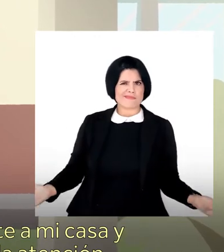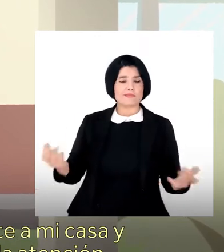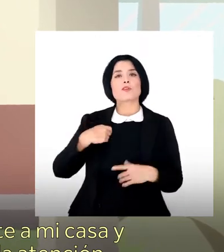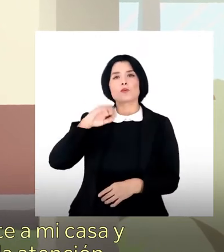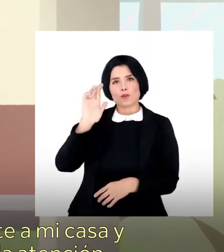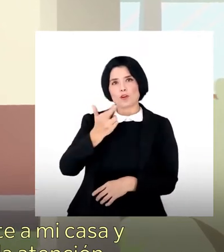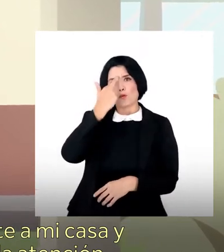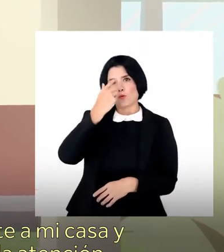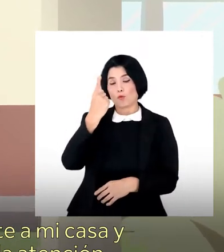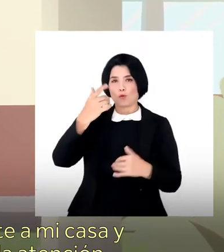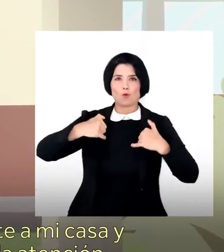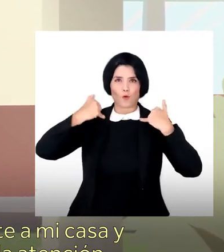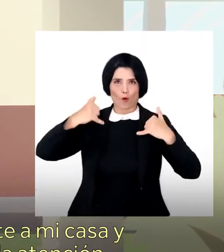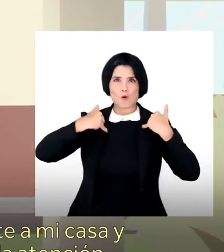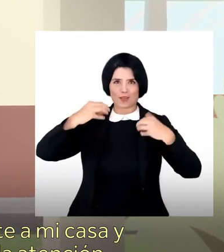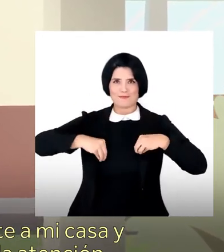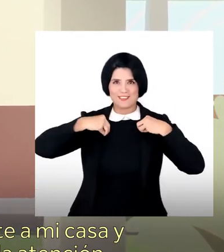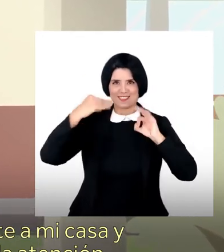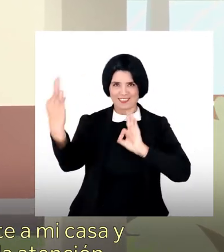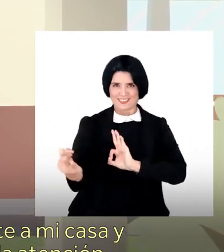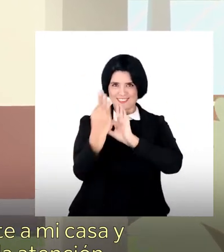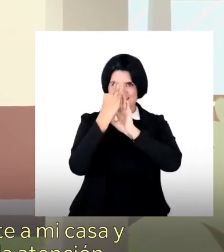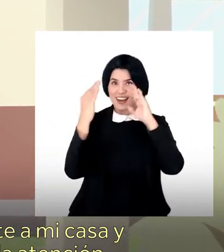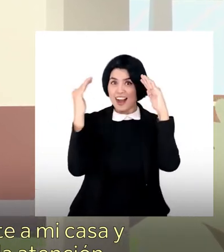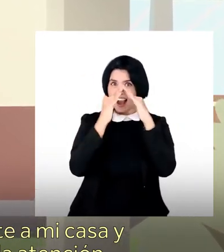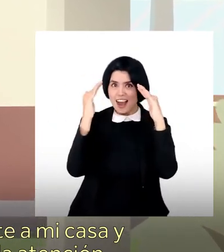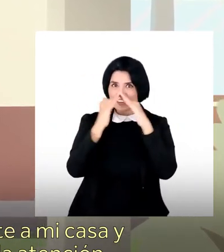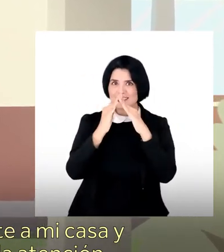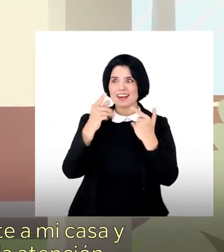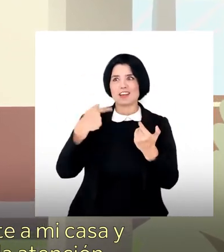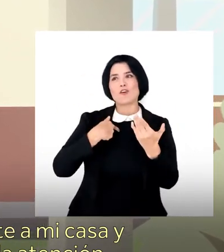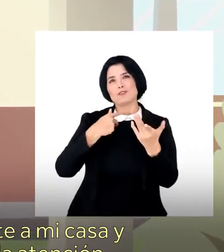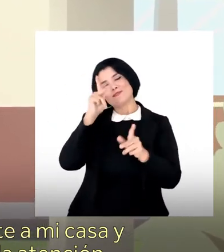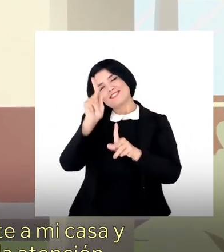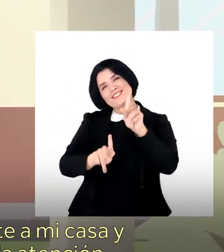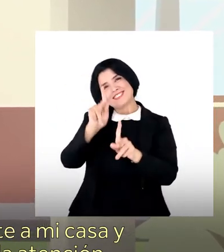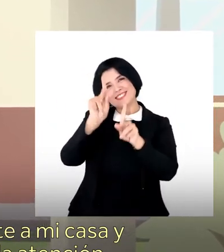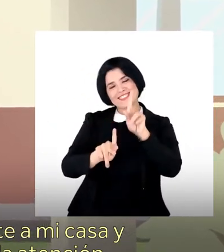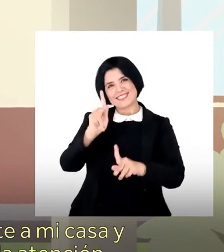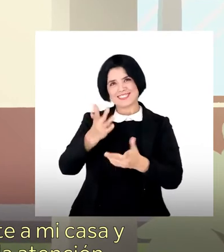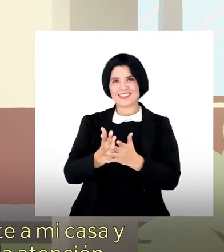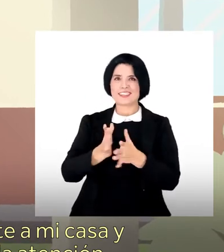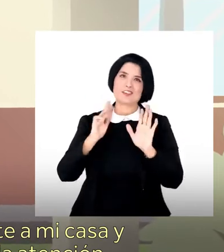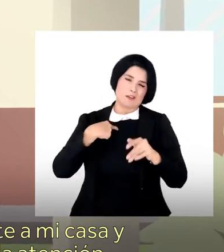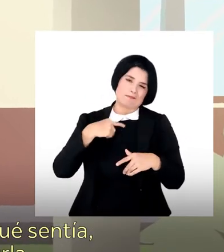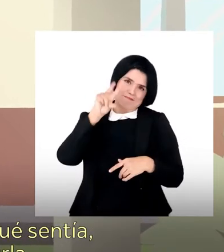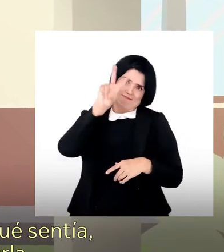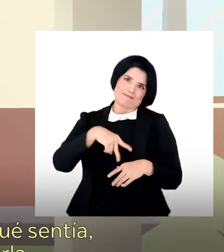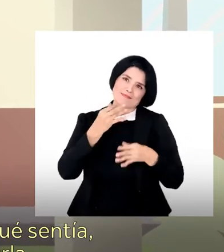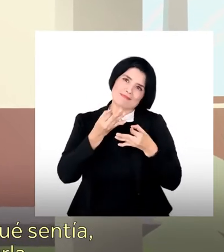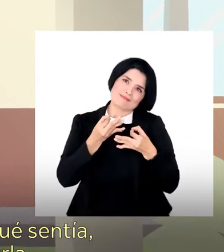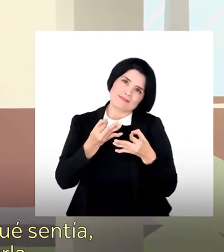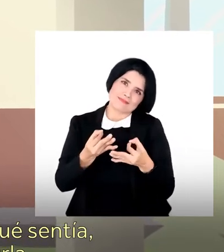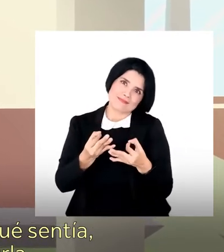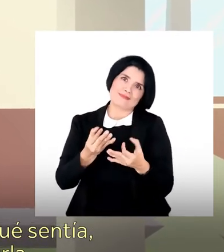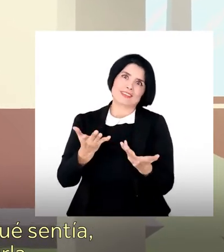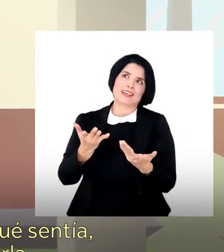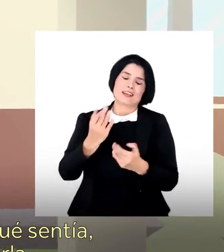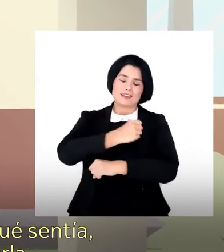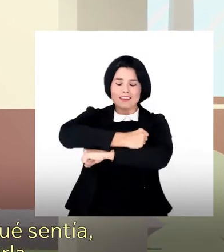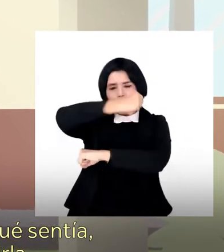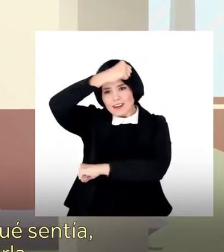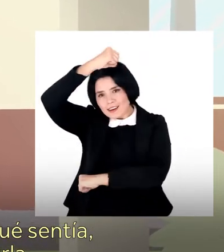Recuerdo que un chico que vivía frente a mi casa y con quien conversaba me llamaba la atención. Lo veía por la ventana